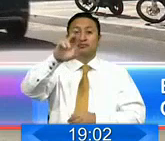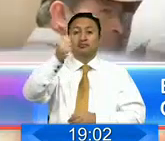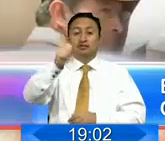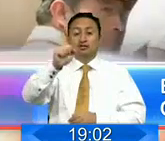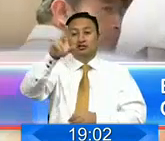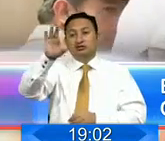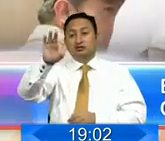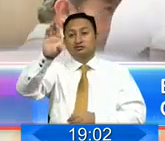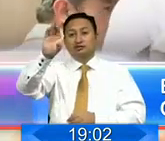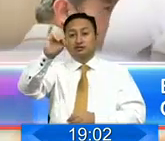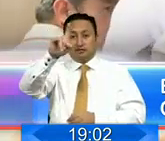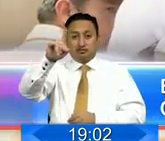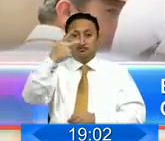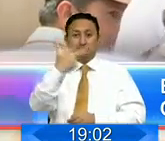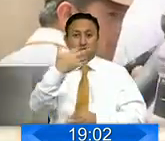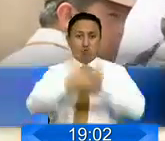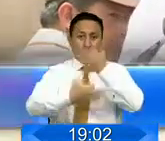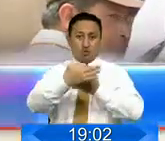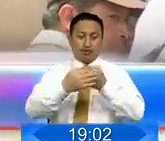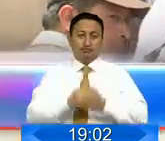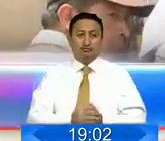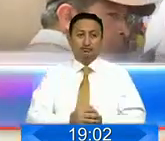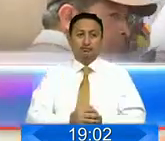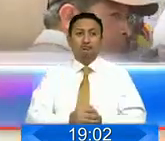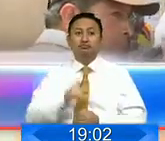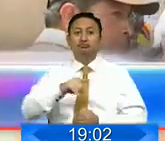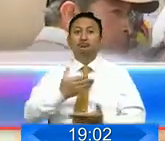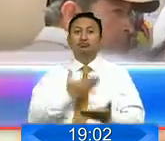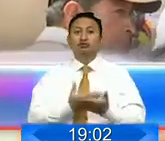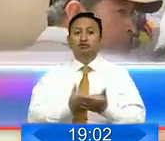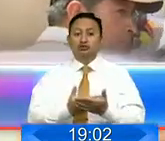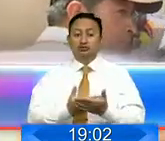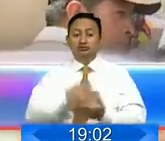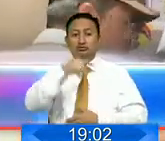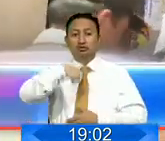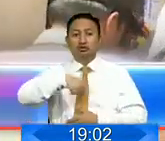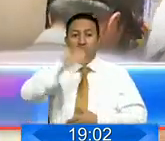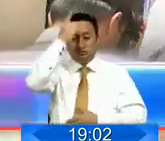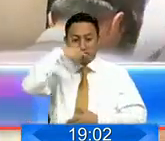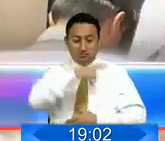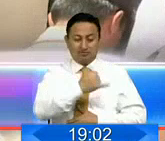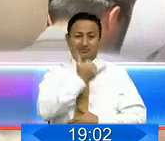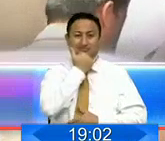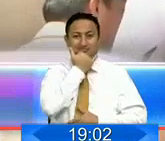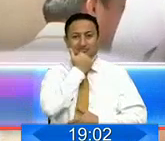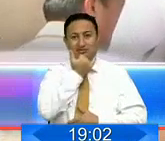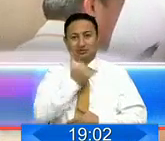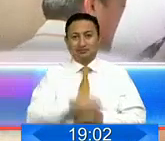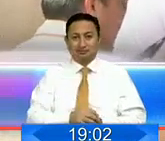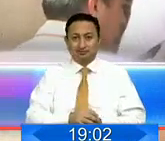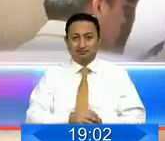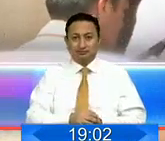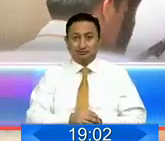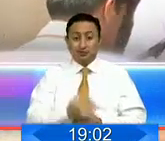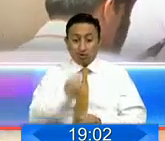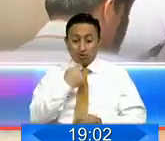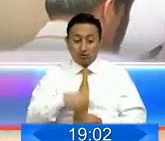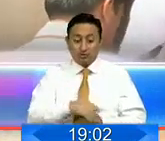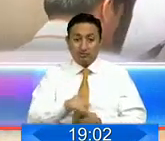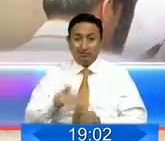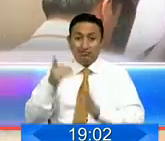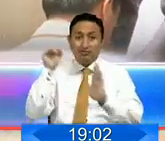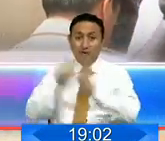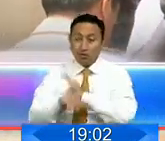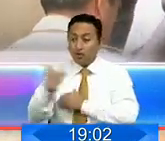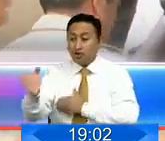Favara. Los argumentos, lo que tenemos que hacer nosotros es demostrar por qué la decisión del inferior fue incorrecta. Y toda vez que les digo que no hay ningún cargo, no hay